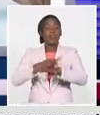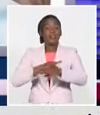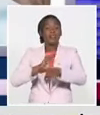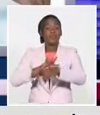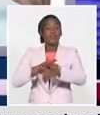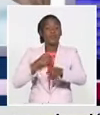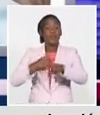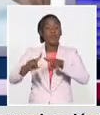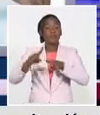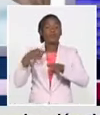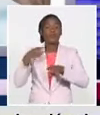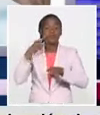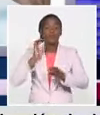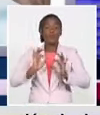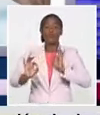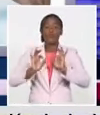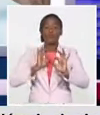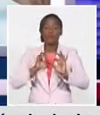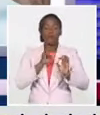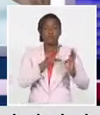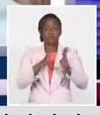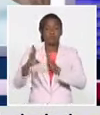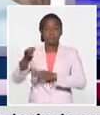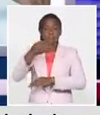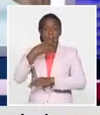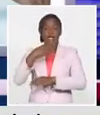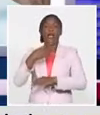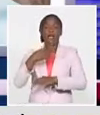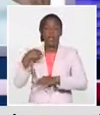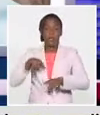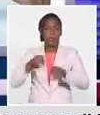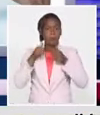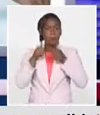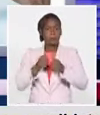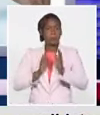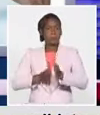pregunta sería, para una vez que el candidato se apruebe por la